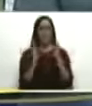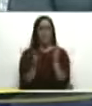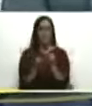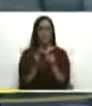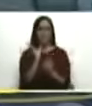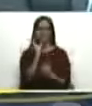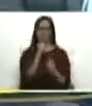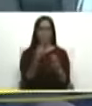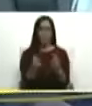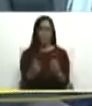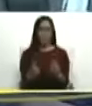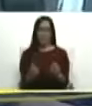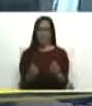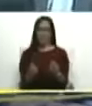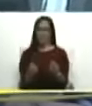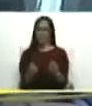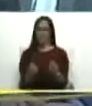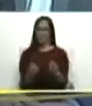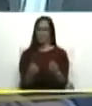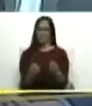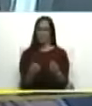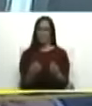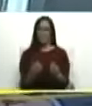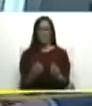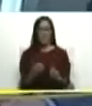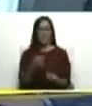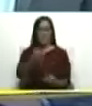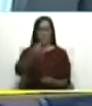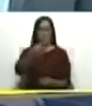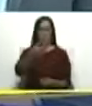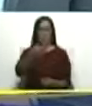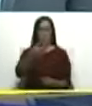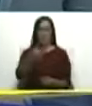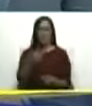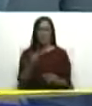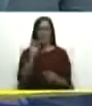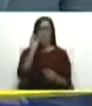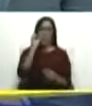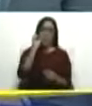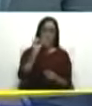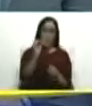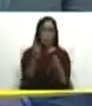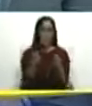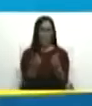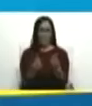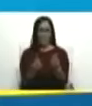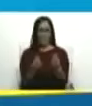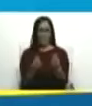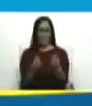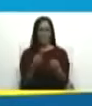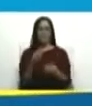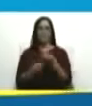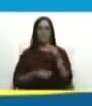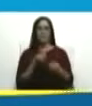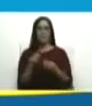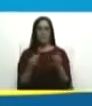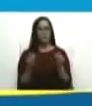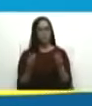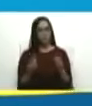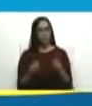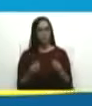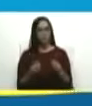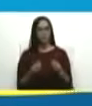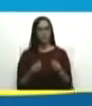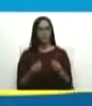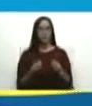plata, o había poca, y con la poca plata se hizo mucho, y